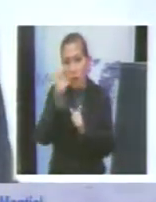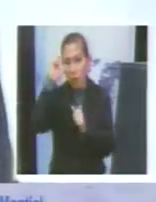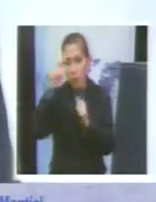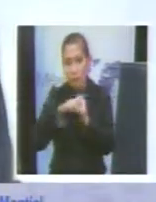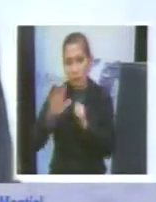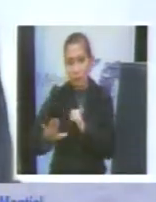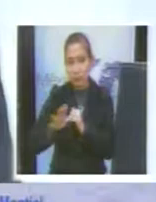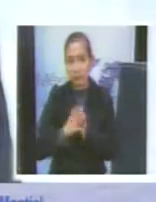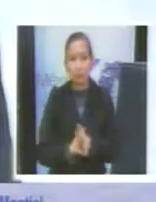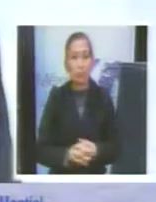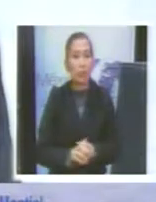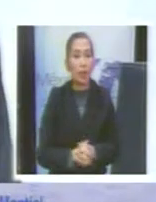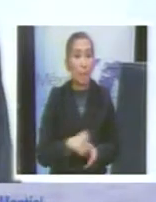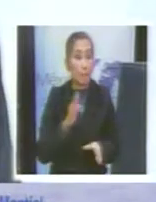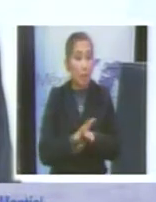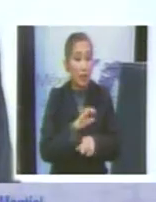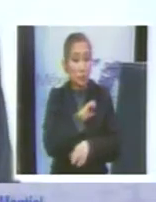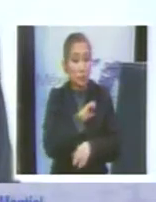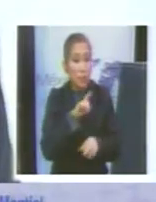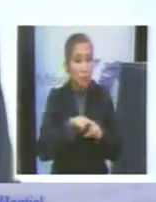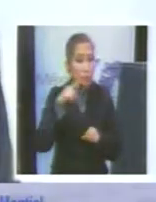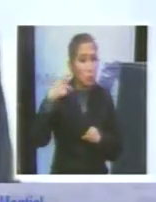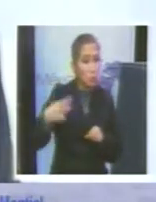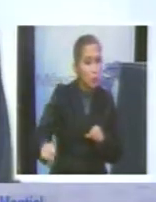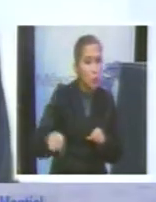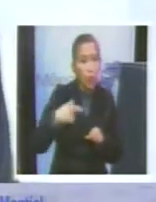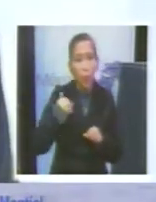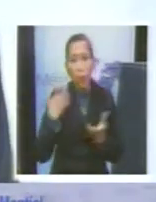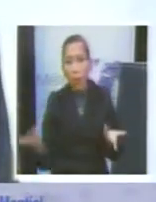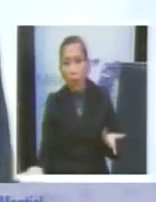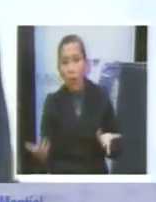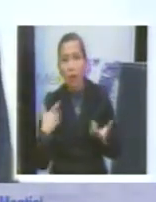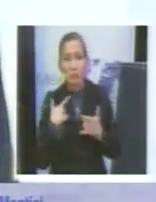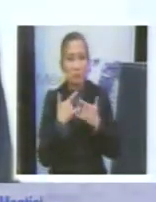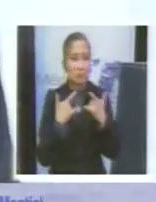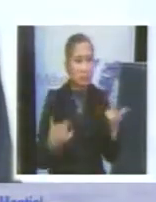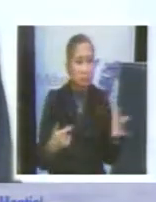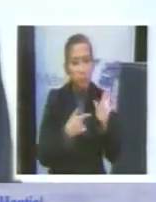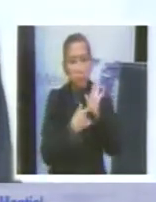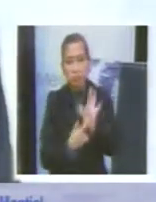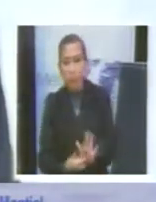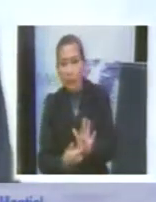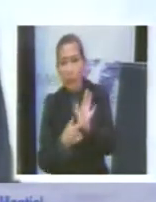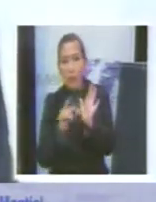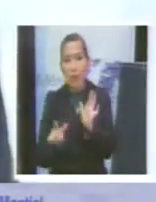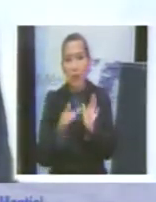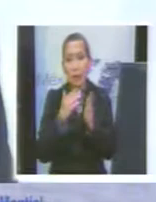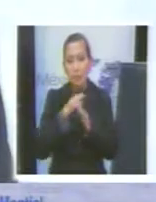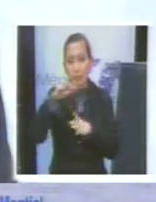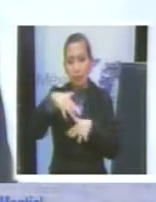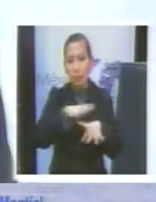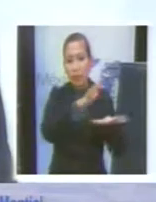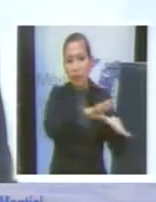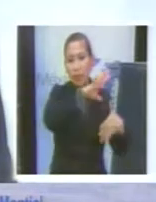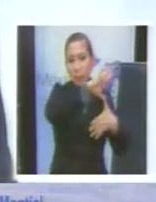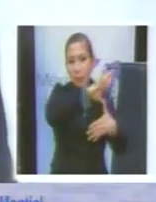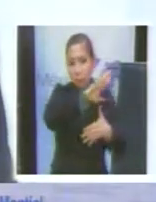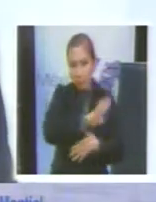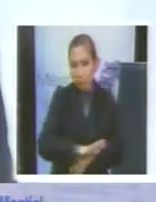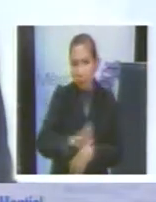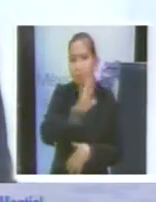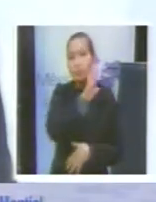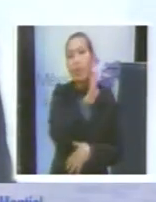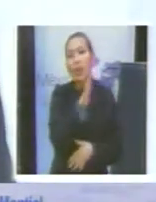Europa, especialmente con su proa hispánica proyectada por el Atlántico hacia el América, es